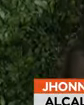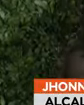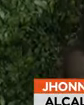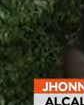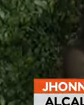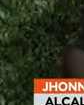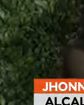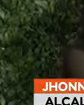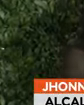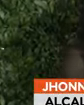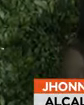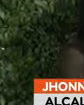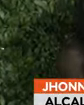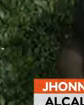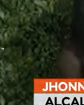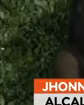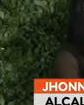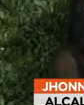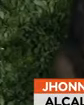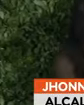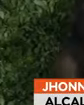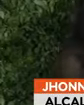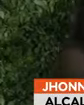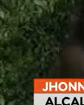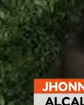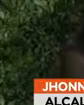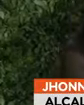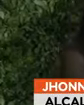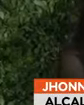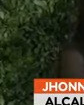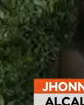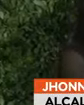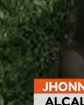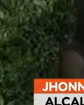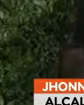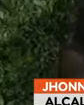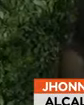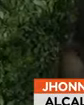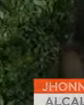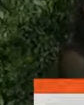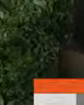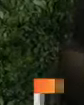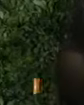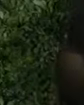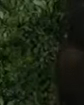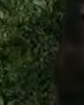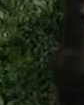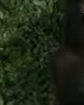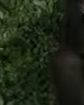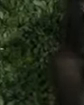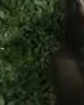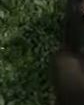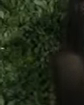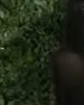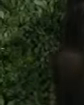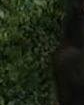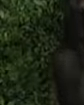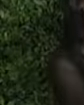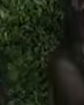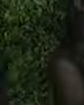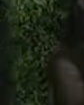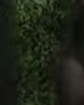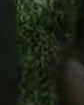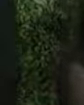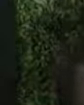autoridades por darse su tiempo de estar aquí en esta ceremonia. Que Dios los bendiga. ¡Viva Santa Cruz! ¡Viva Bolivia! Muchas